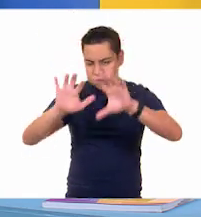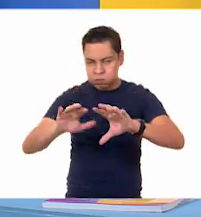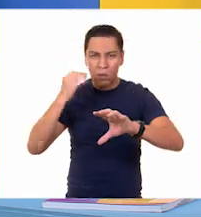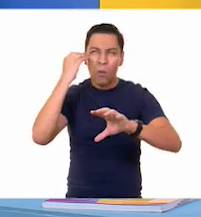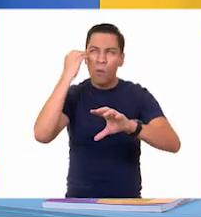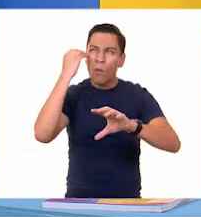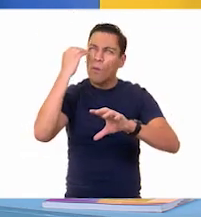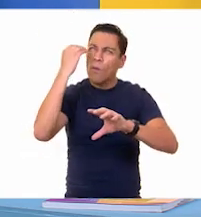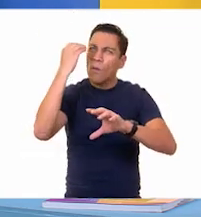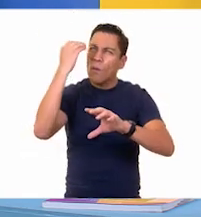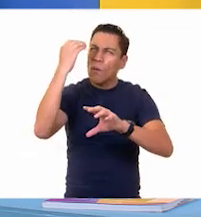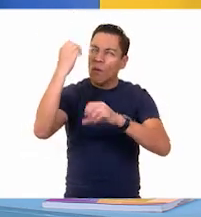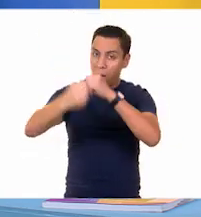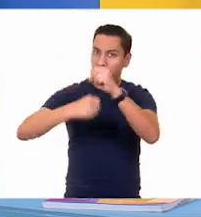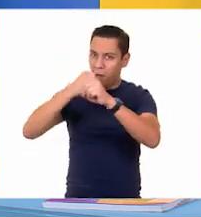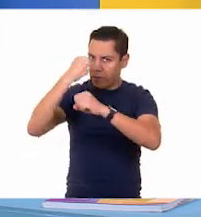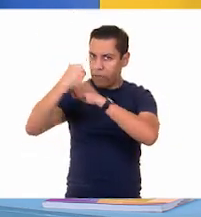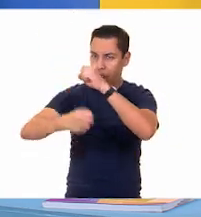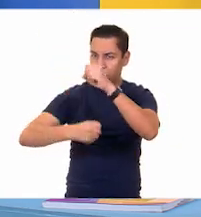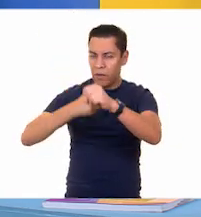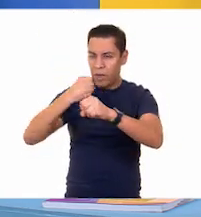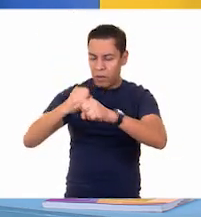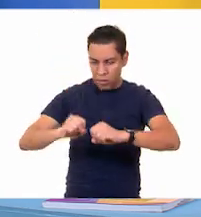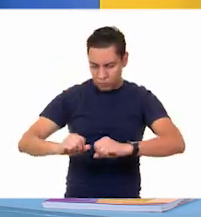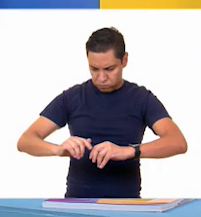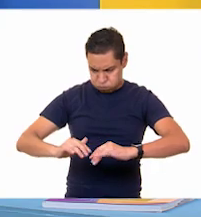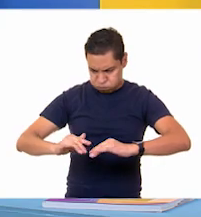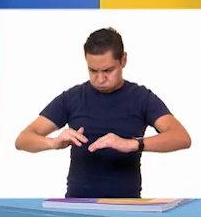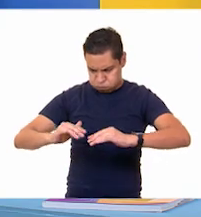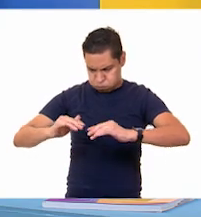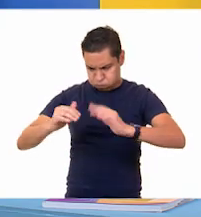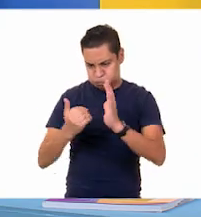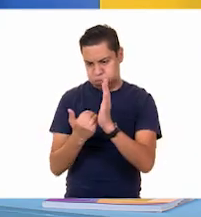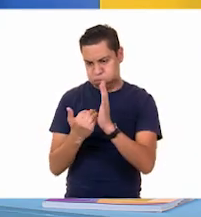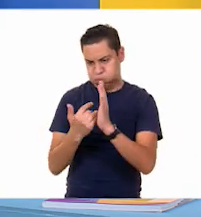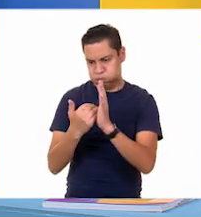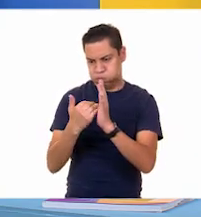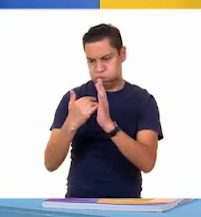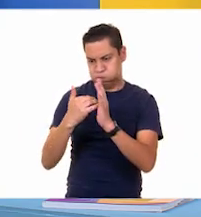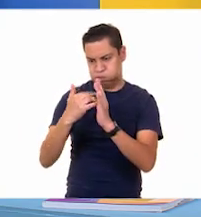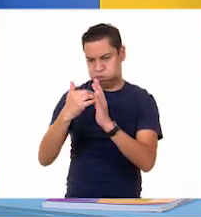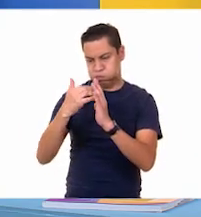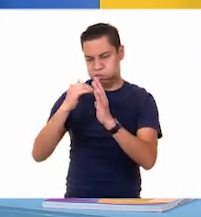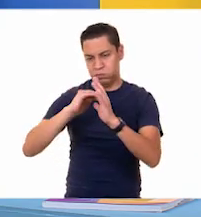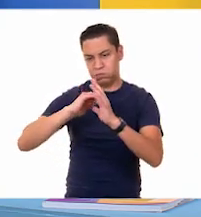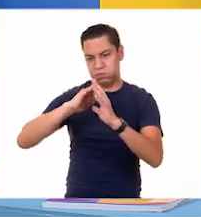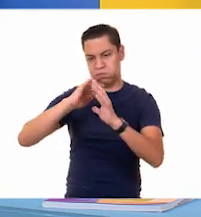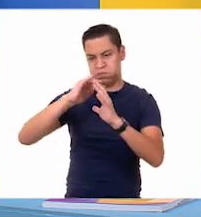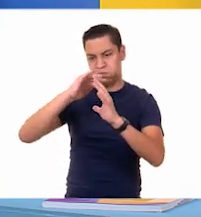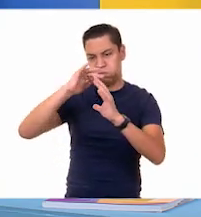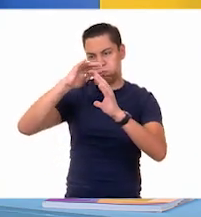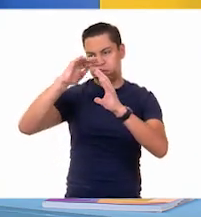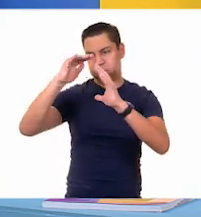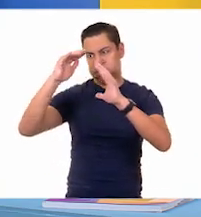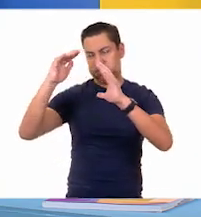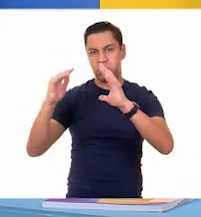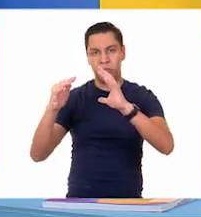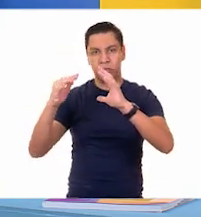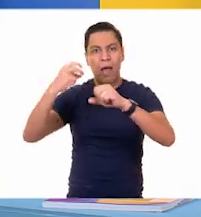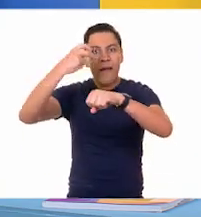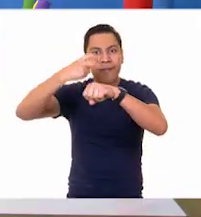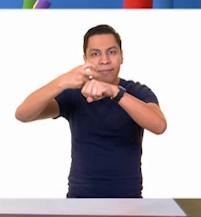importantes, entre otras cosas, porque en ellos se almacena el 70% del agua disponible en nuestro